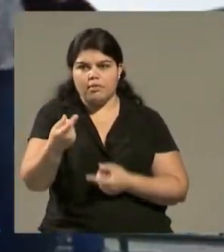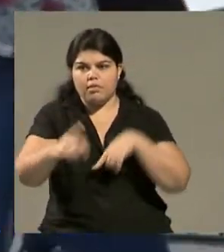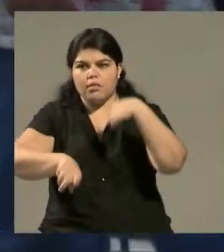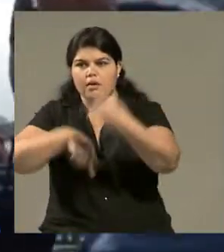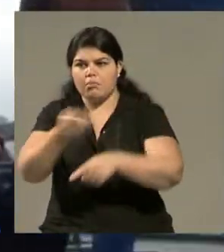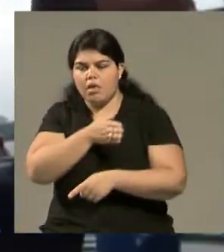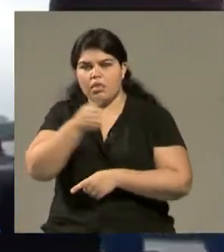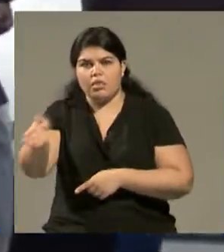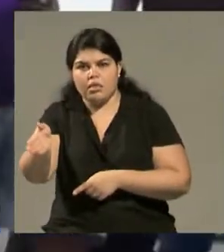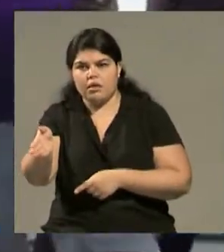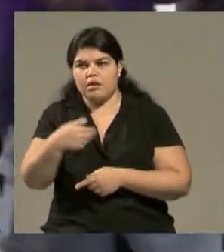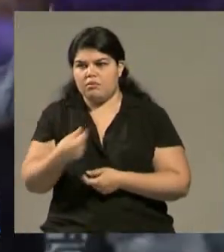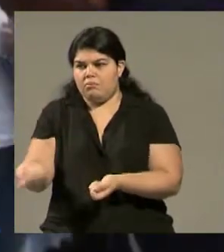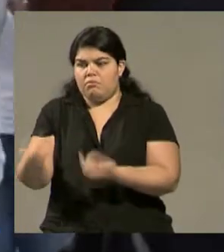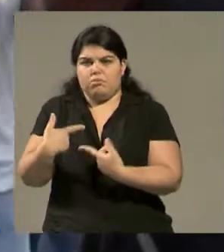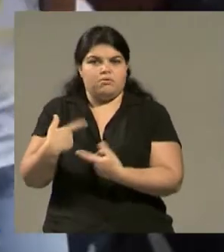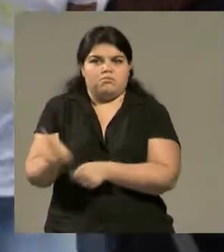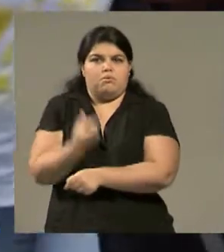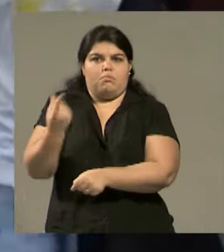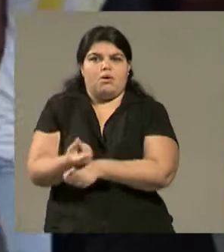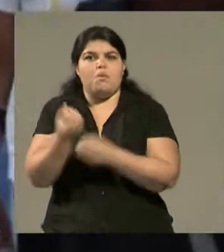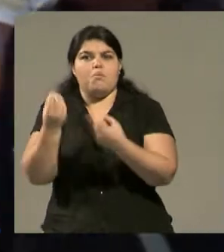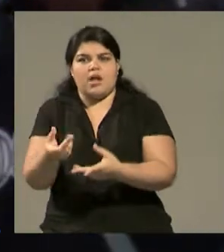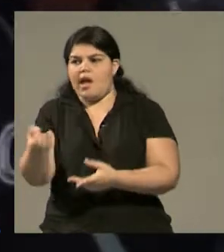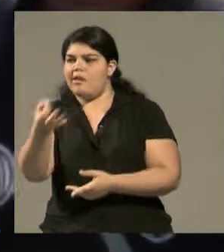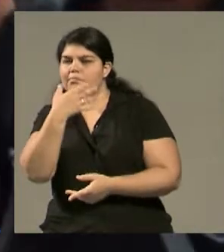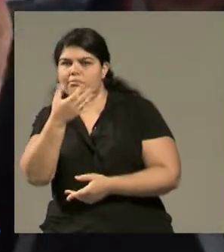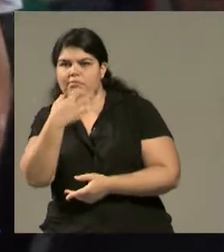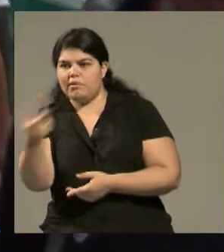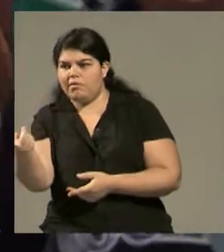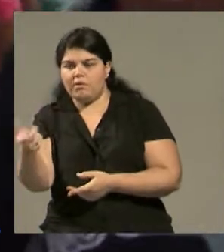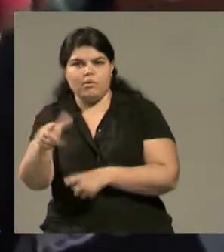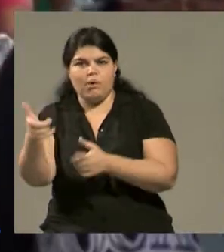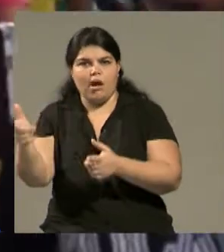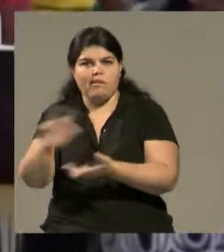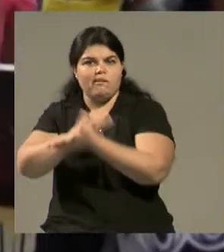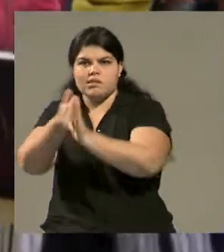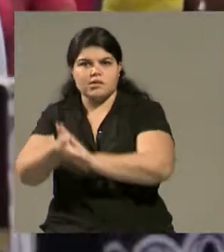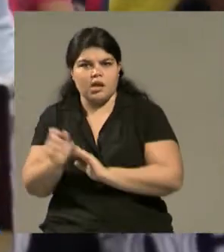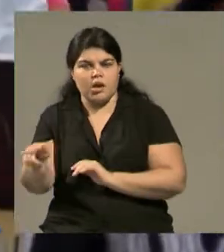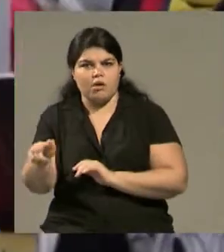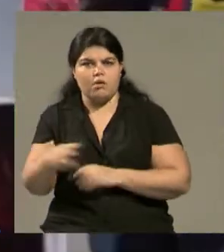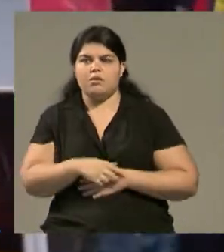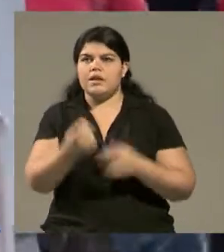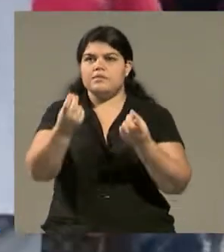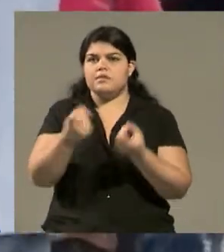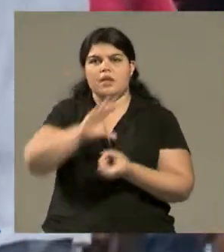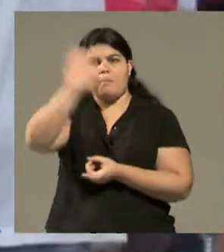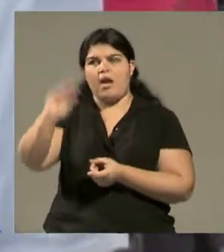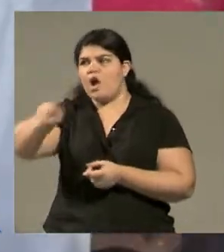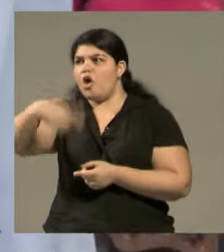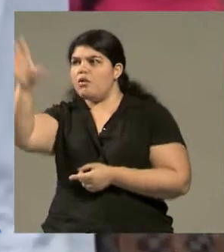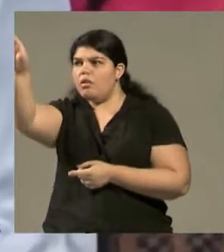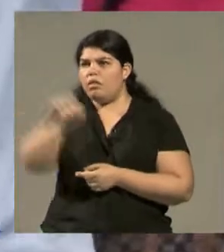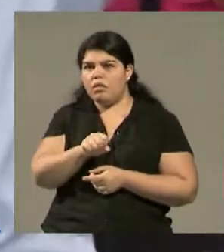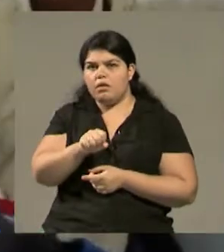utilizar, no puedes porque sencillamente ese medicamento no lo hay en una clínica o hay que traerlo de otro país y si es que lo